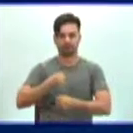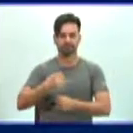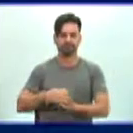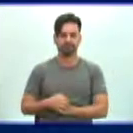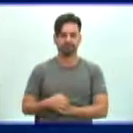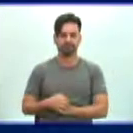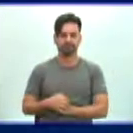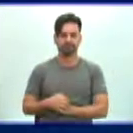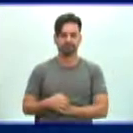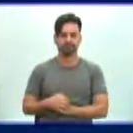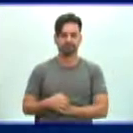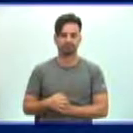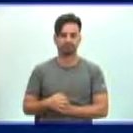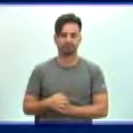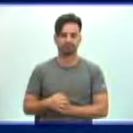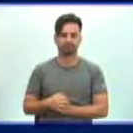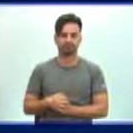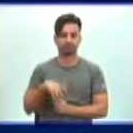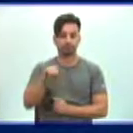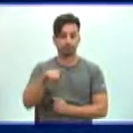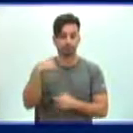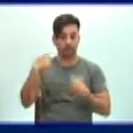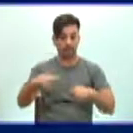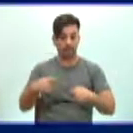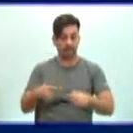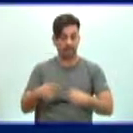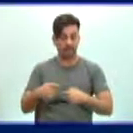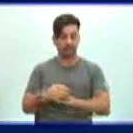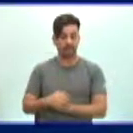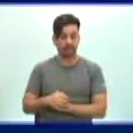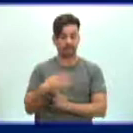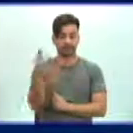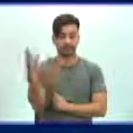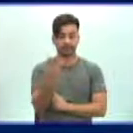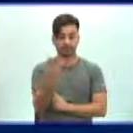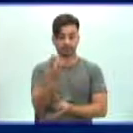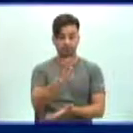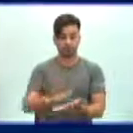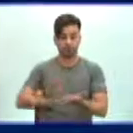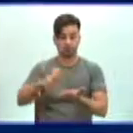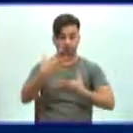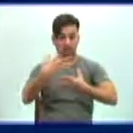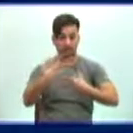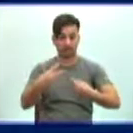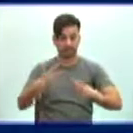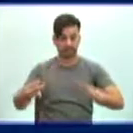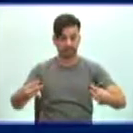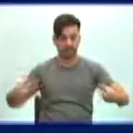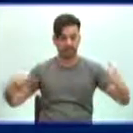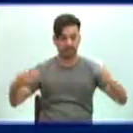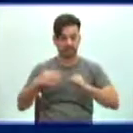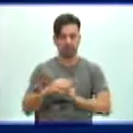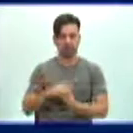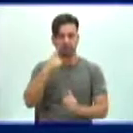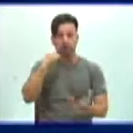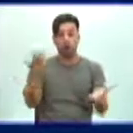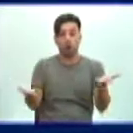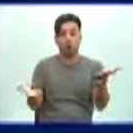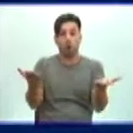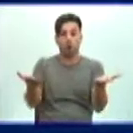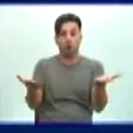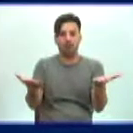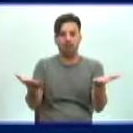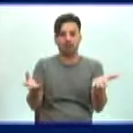Localiza 3 zonas desérticas de la faja tropical norte y compáralas con la ubicación geográfica de Cuba,